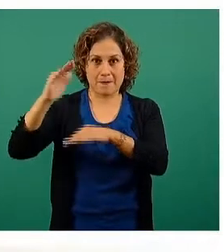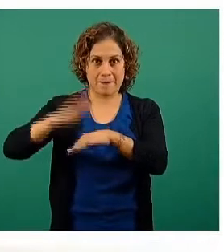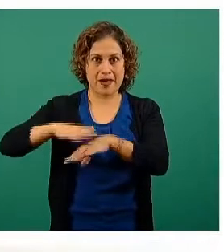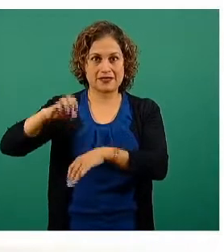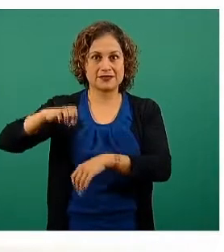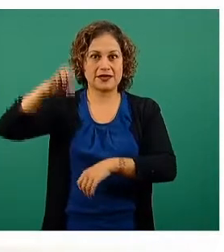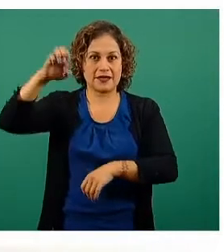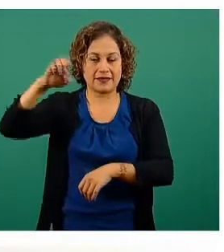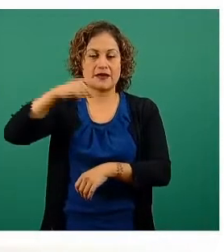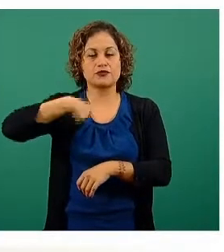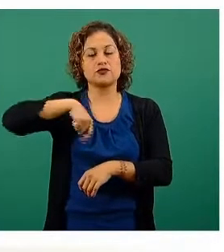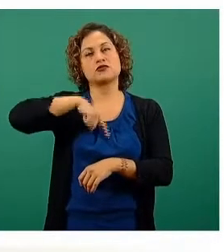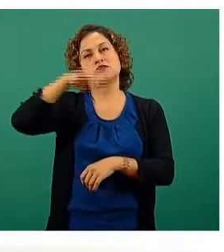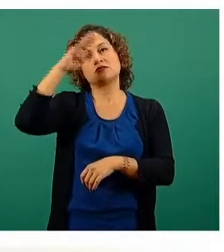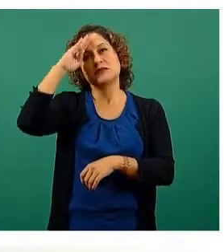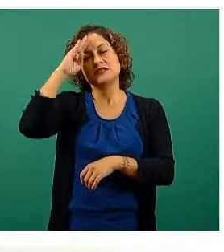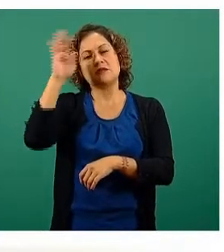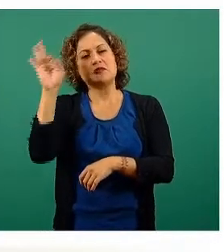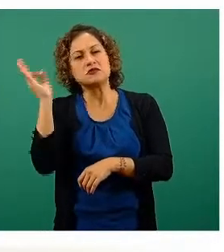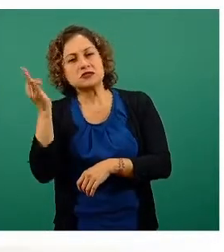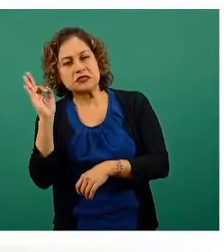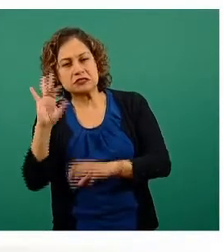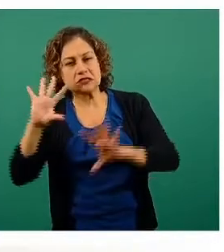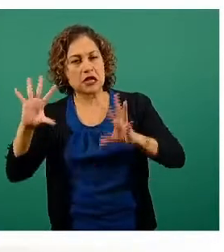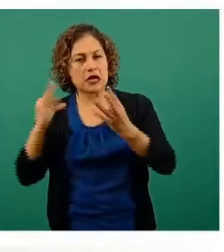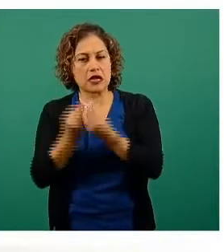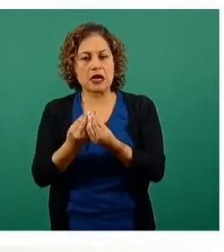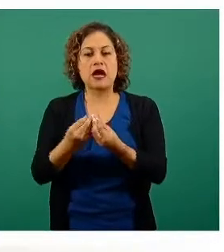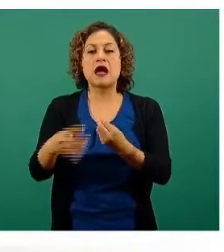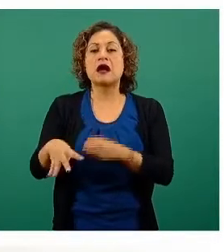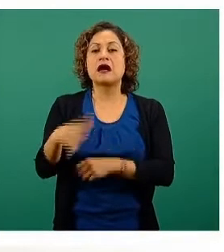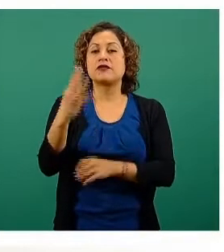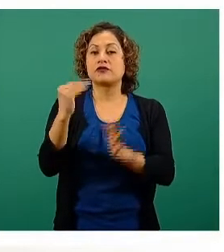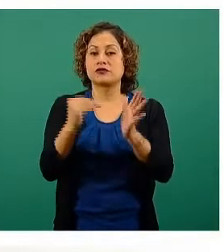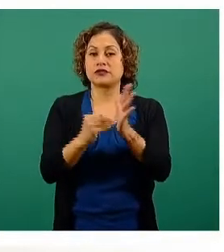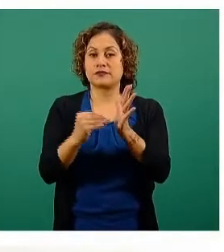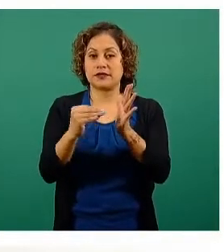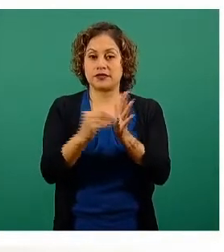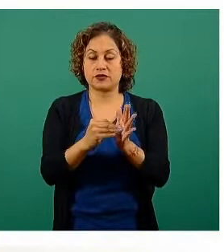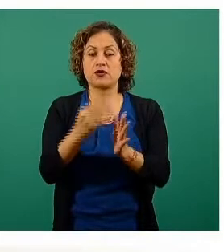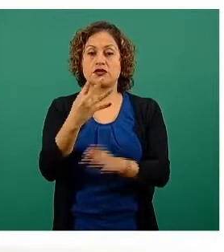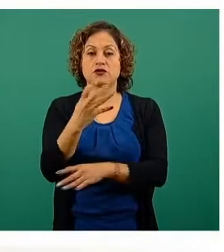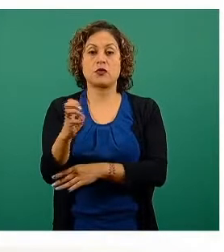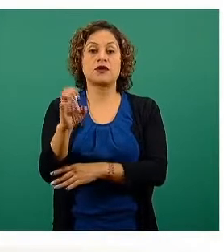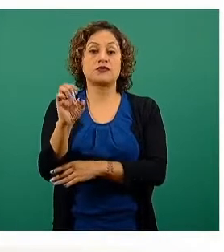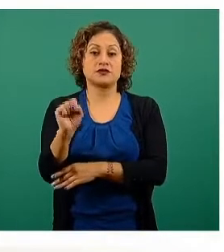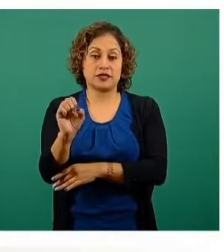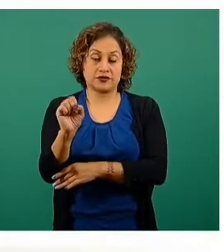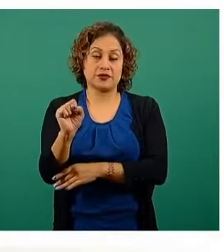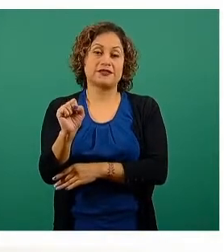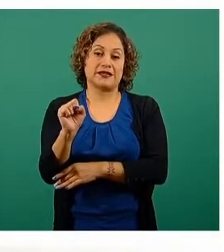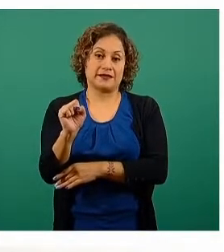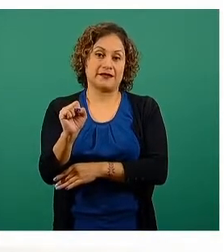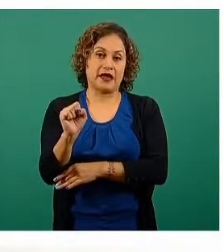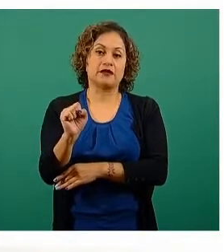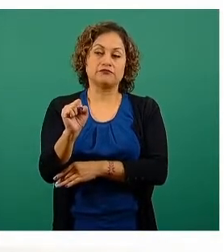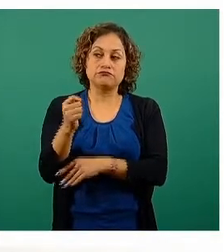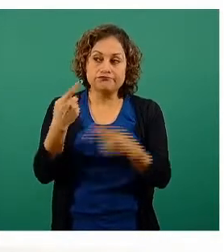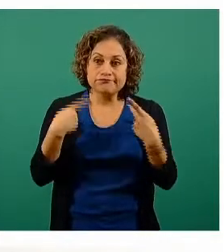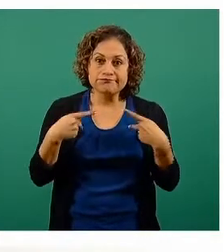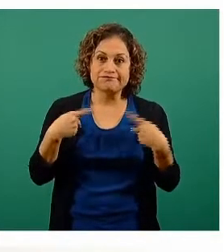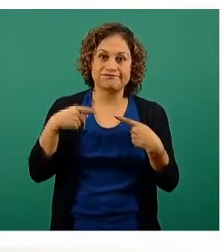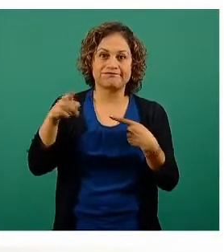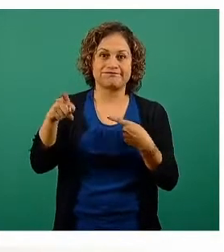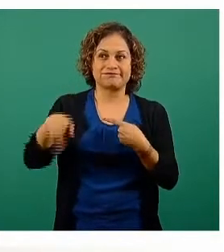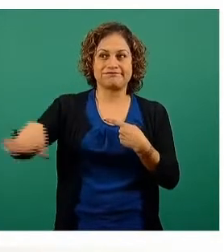alcanzar es de más de 14 millones, es decir, más de 14 millones de mexicanos de 60 años y más que van a tener